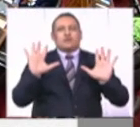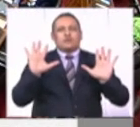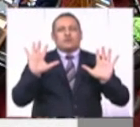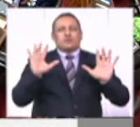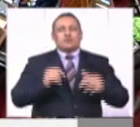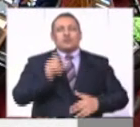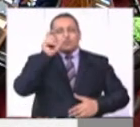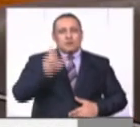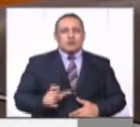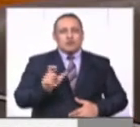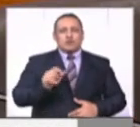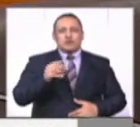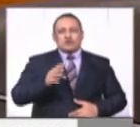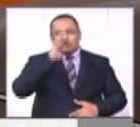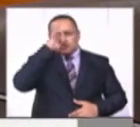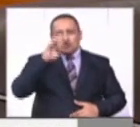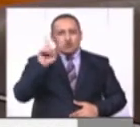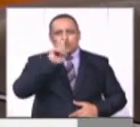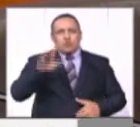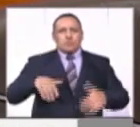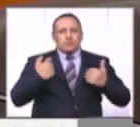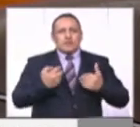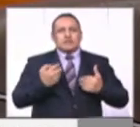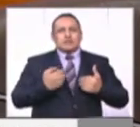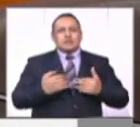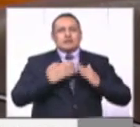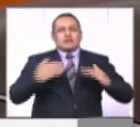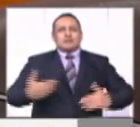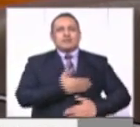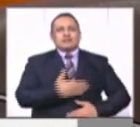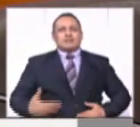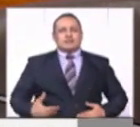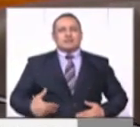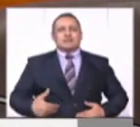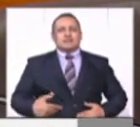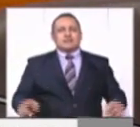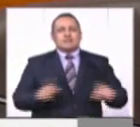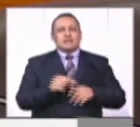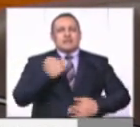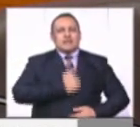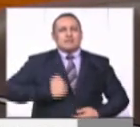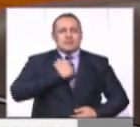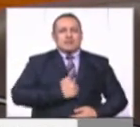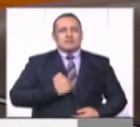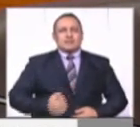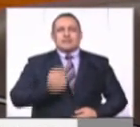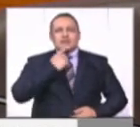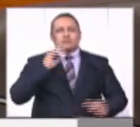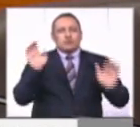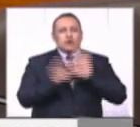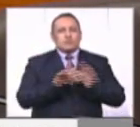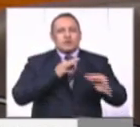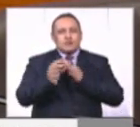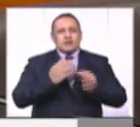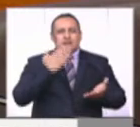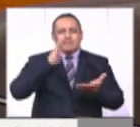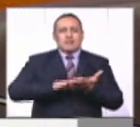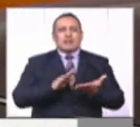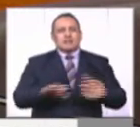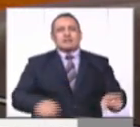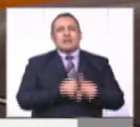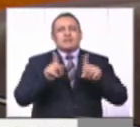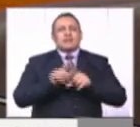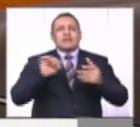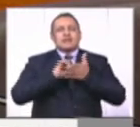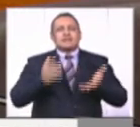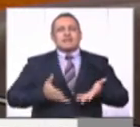Serrano no puede estar en palacio Y lamentablemente habl está